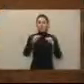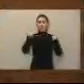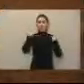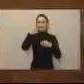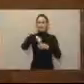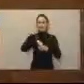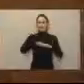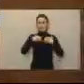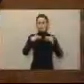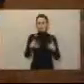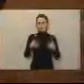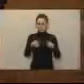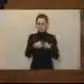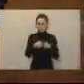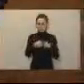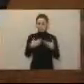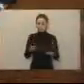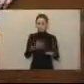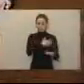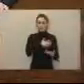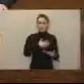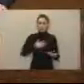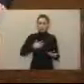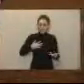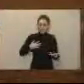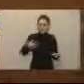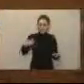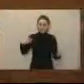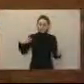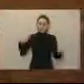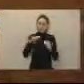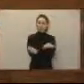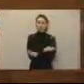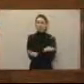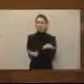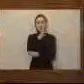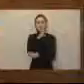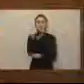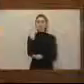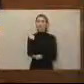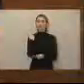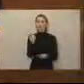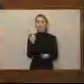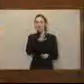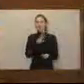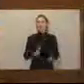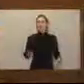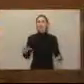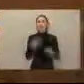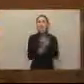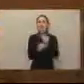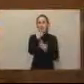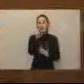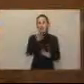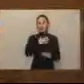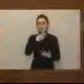Junta. Y en este sentido queremos discernir algo que el otro día aquí yo creo que se quería mezclar. A mí me parecen muy bien las diligencias